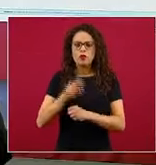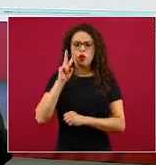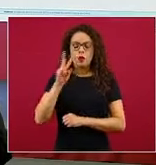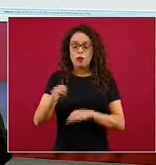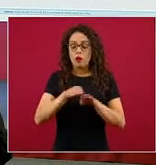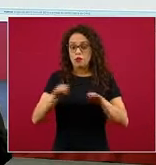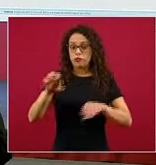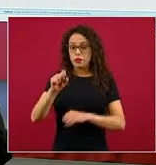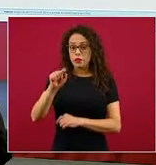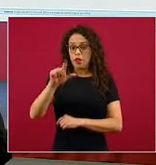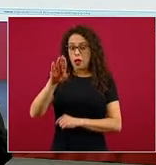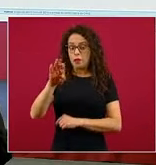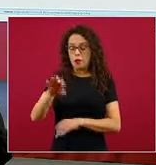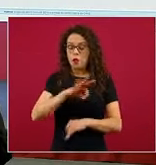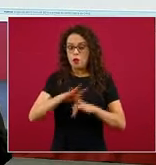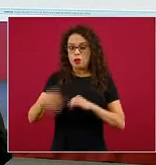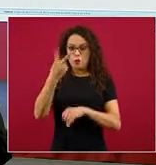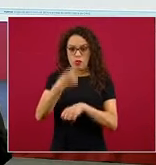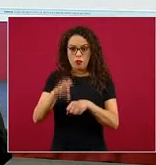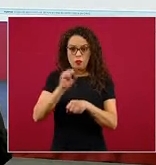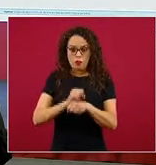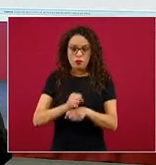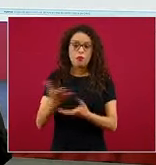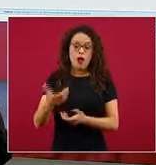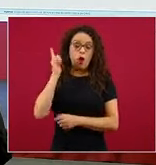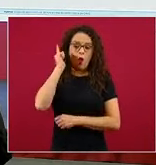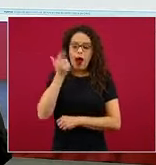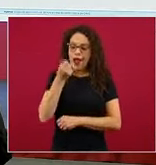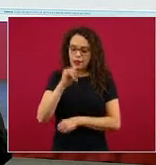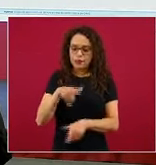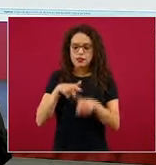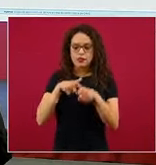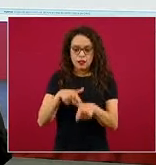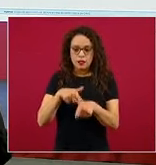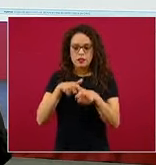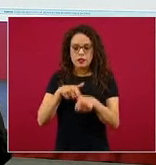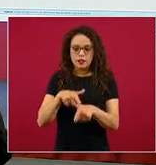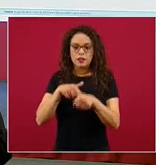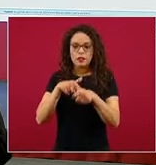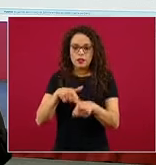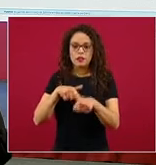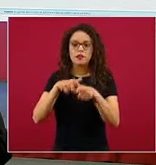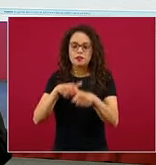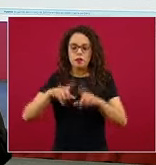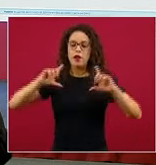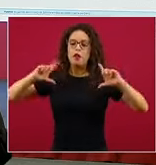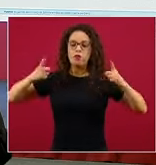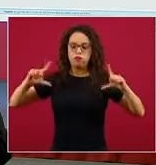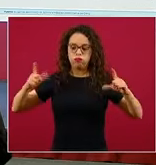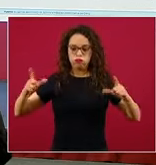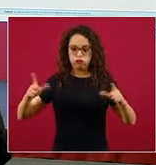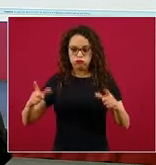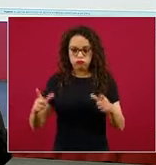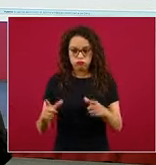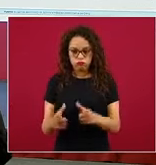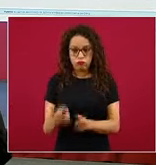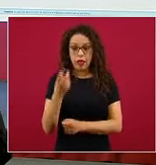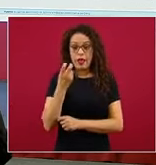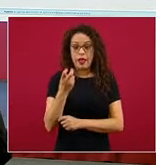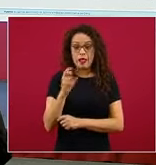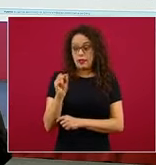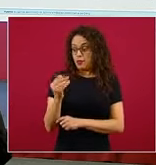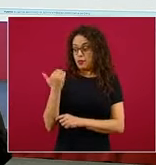las últimas 2 semanas. Esperamos que continúe nuevamente con su tendencia descendente y que esta meseta reciente